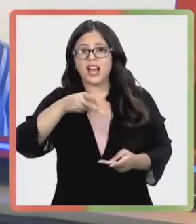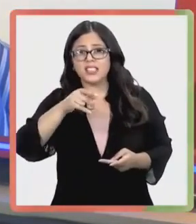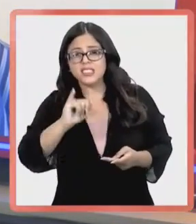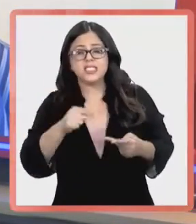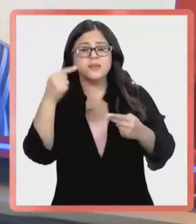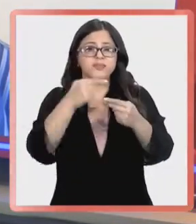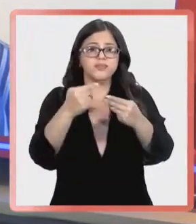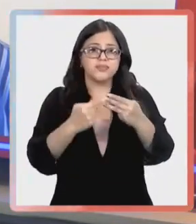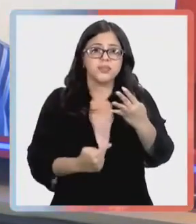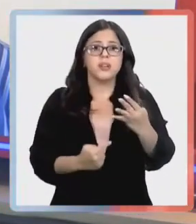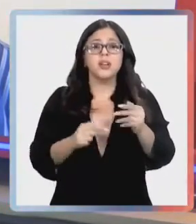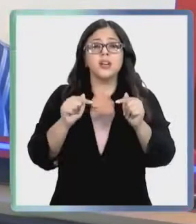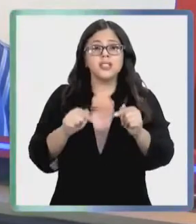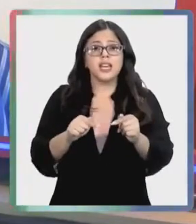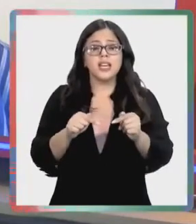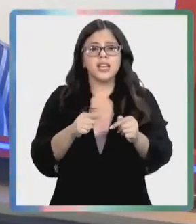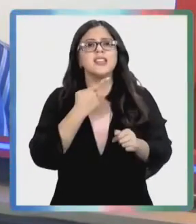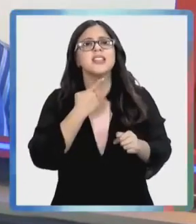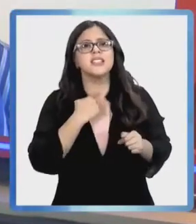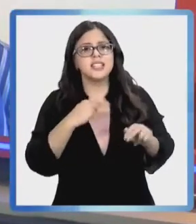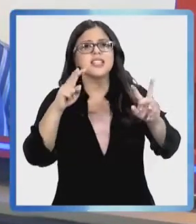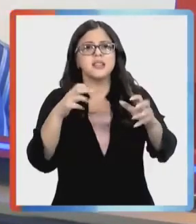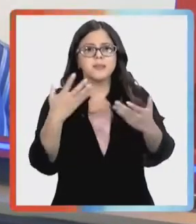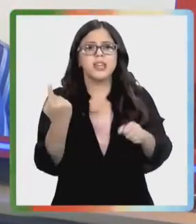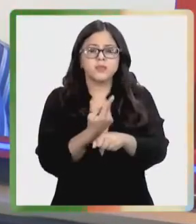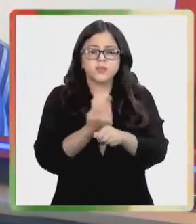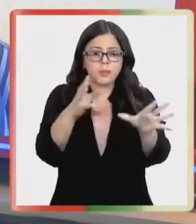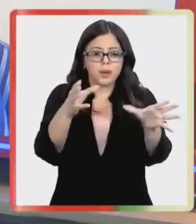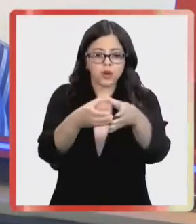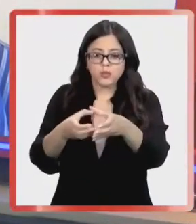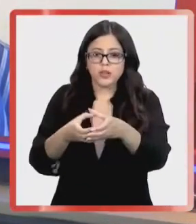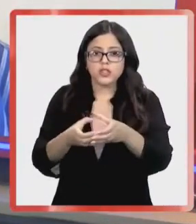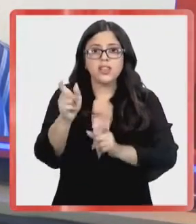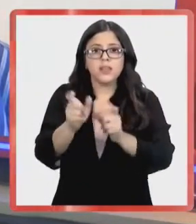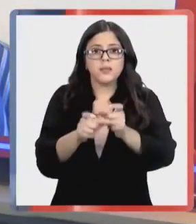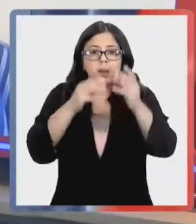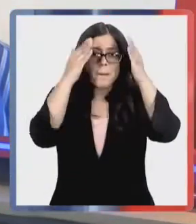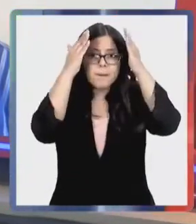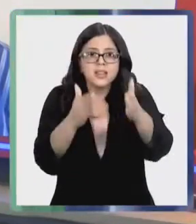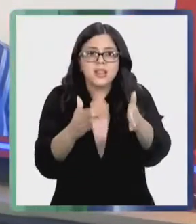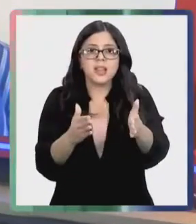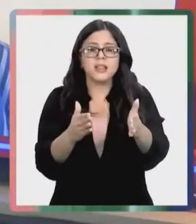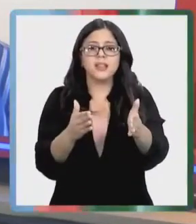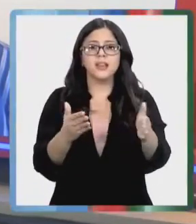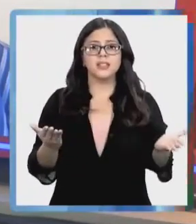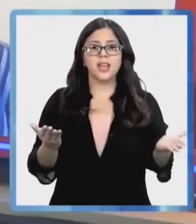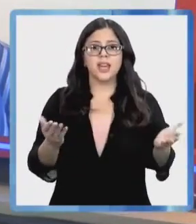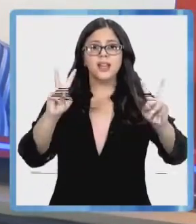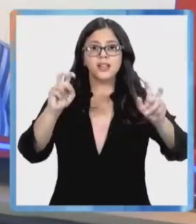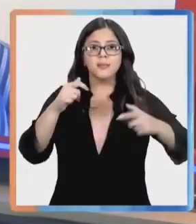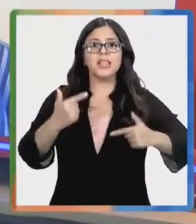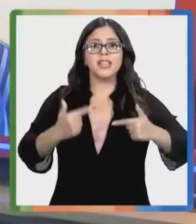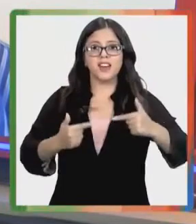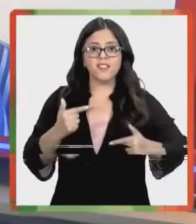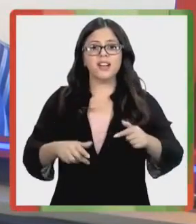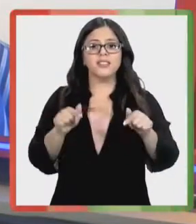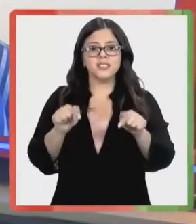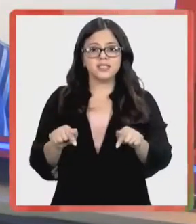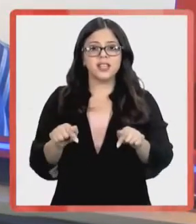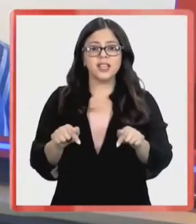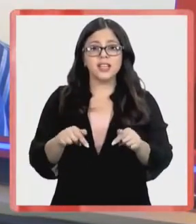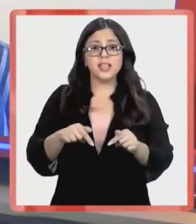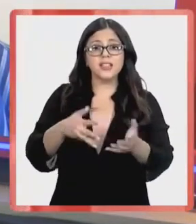y fue acompañada, y esto es muy interesante, toda la discusión por organizaciones de pacientes que estuvieron muy pendientes ahí al desarrollo del debate